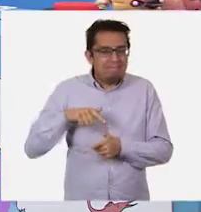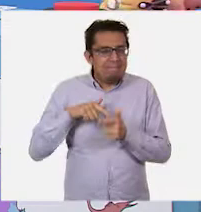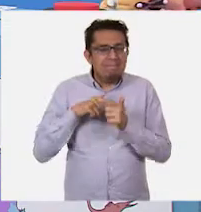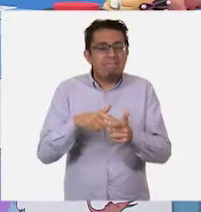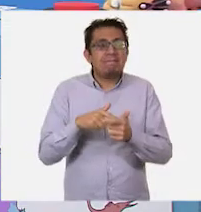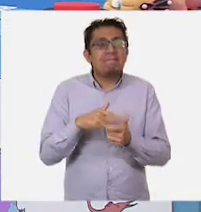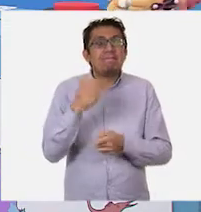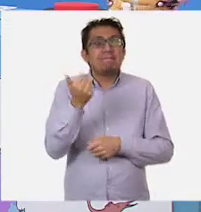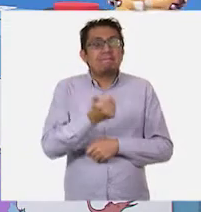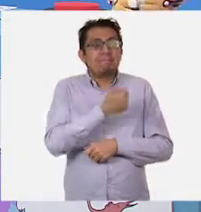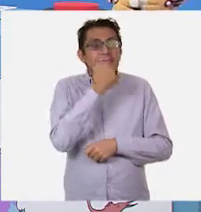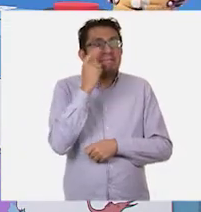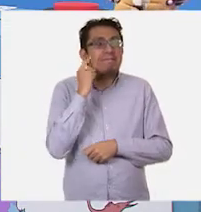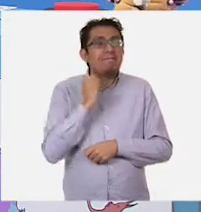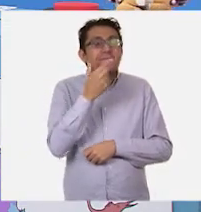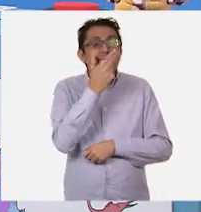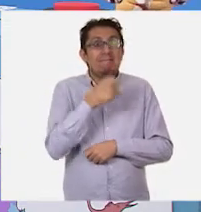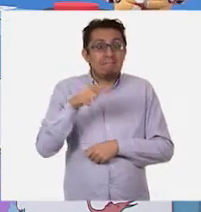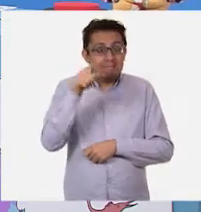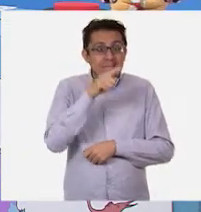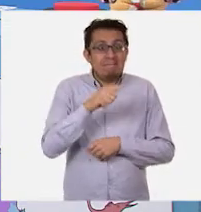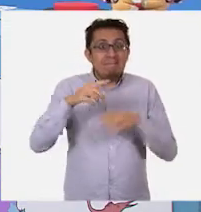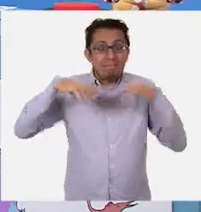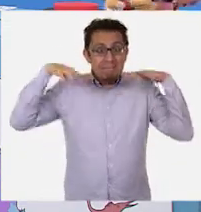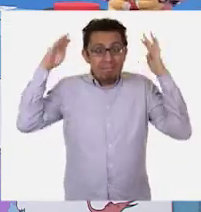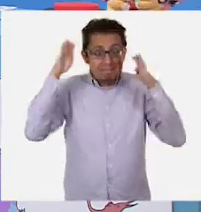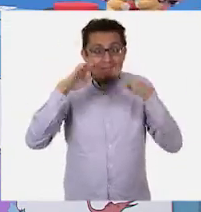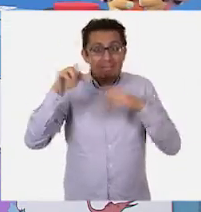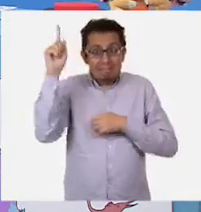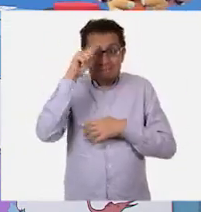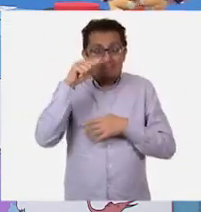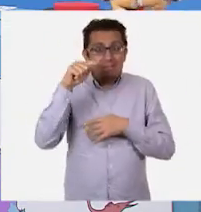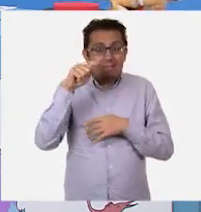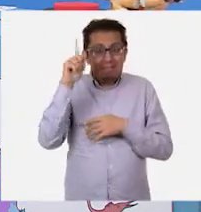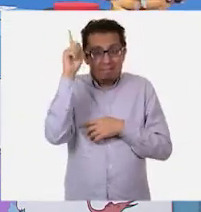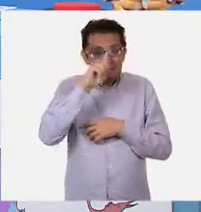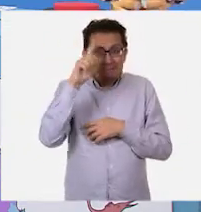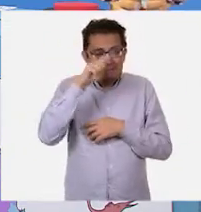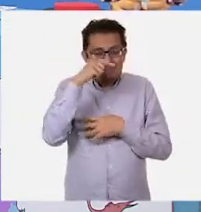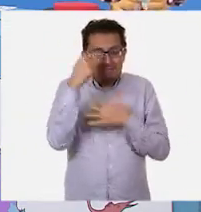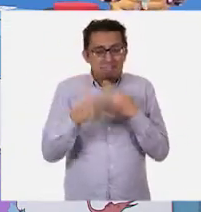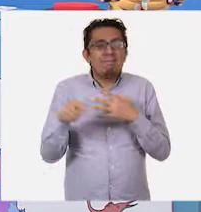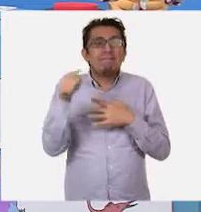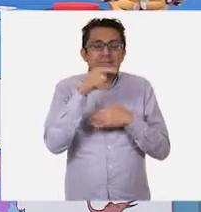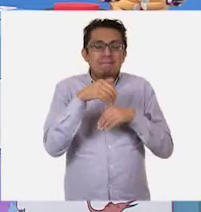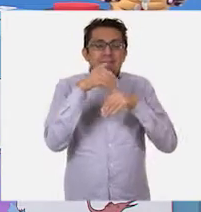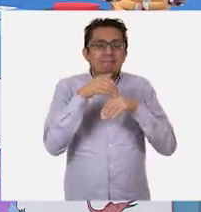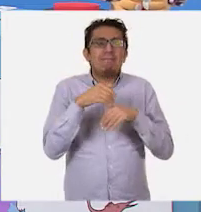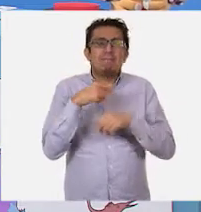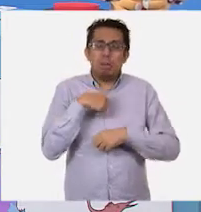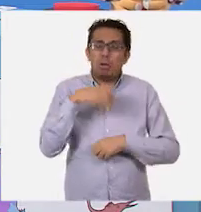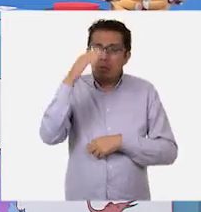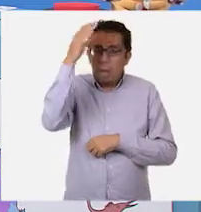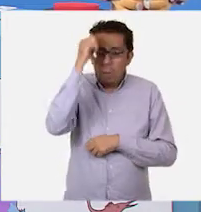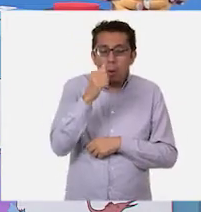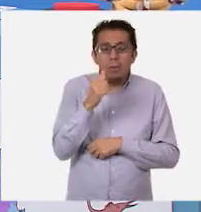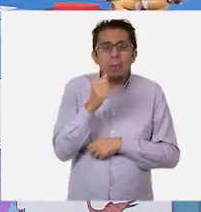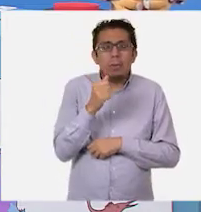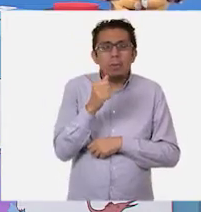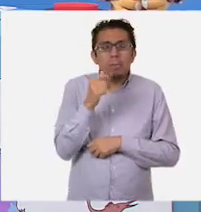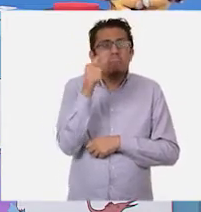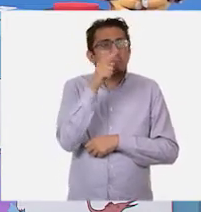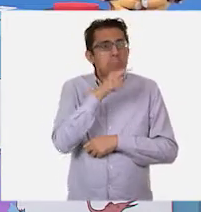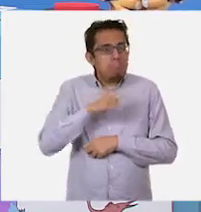Alumnas y alumnos, sigan estos sabios consejos de su amigo Ajo Listo. Y estoy de acuerdo con él. Lo han hecho muy